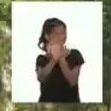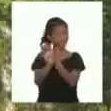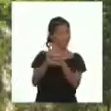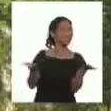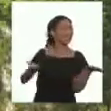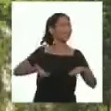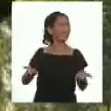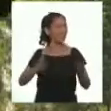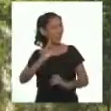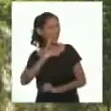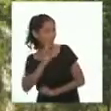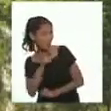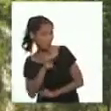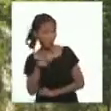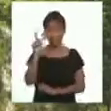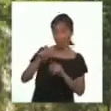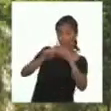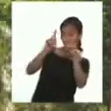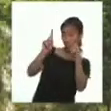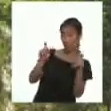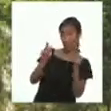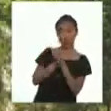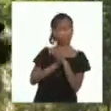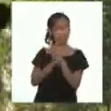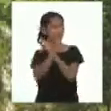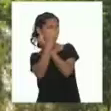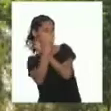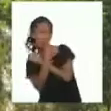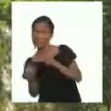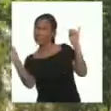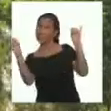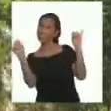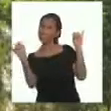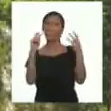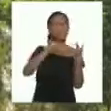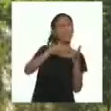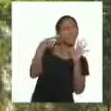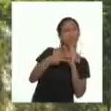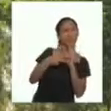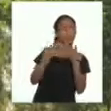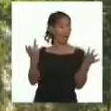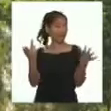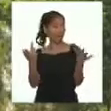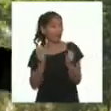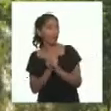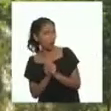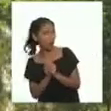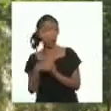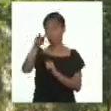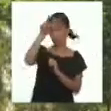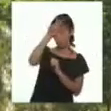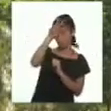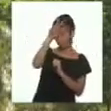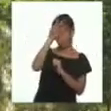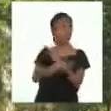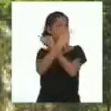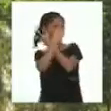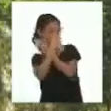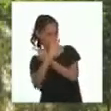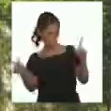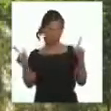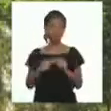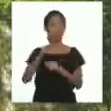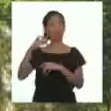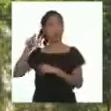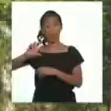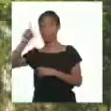red. Para responder a tu pregunta, la independencia se refiere al momento en que el Perú se liberó del